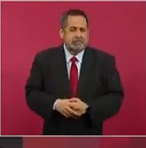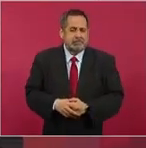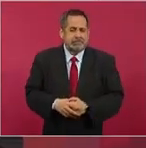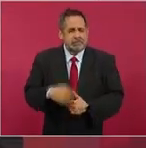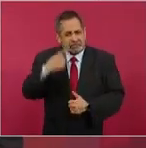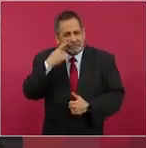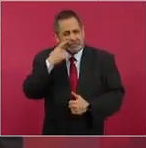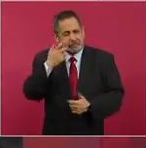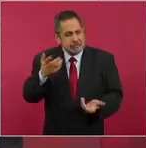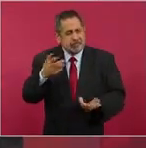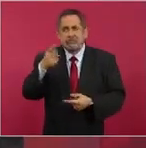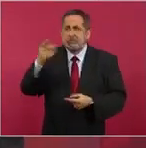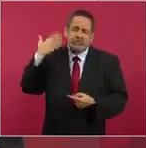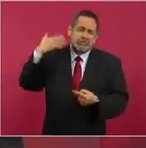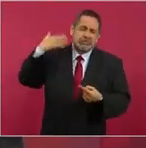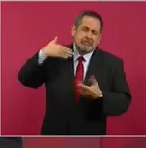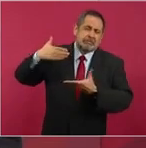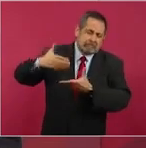Entonces, nosotros no podemos